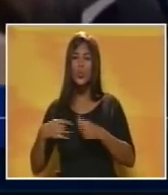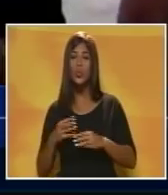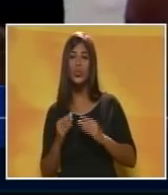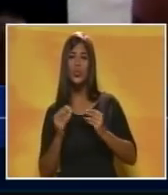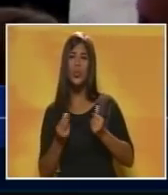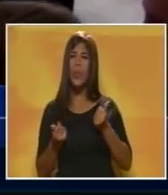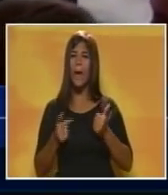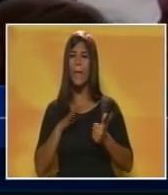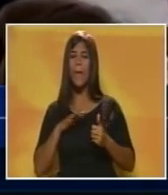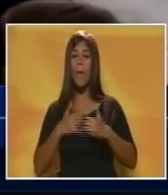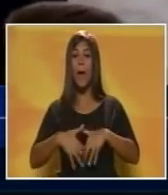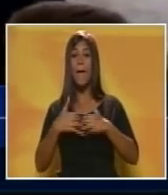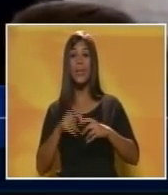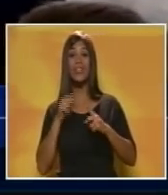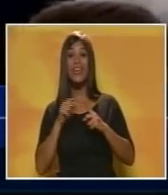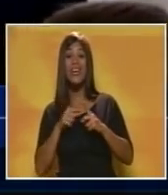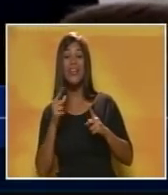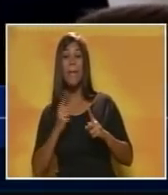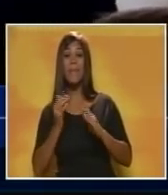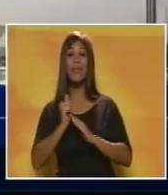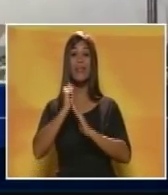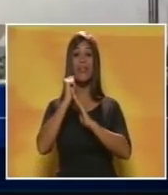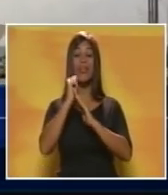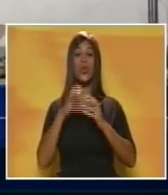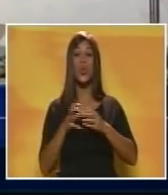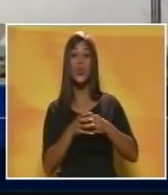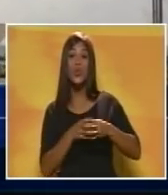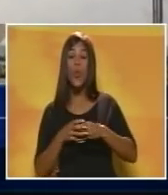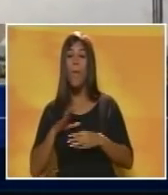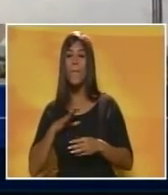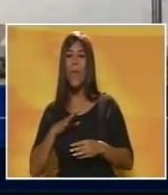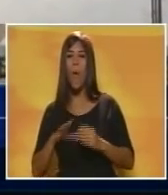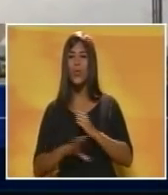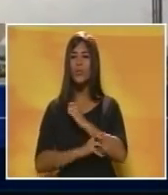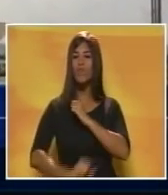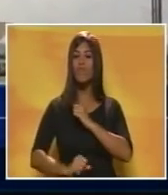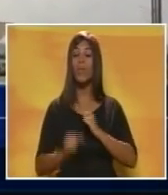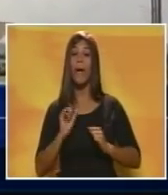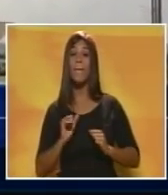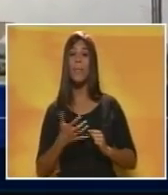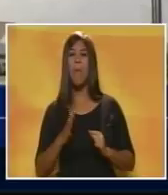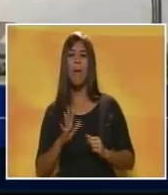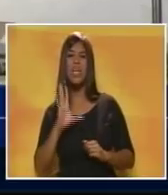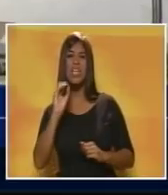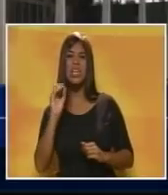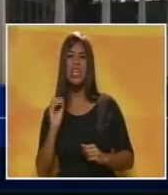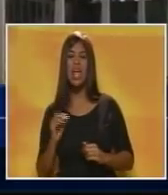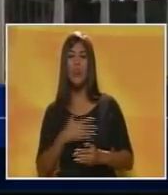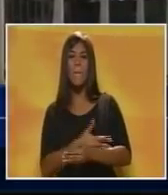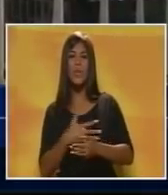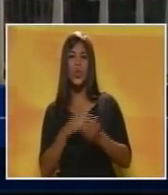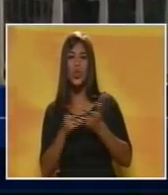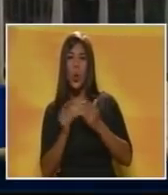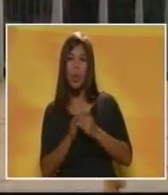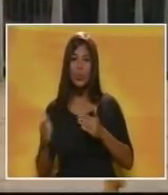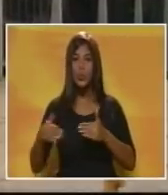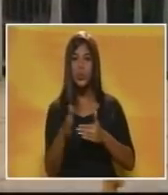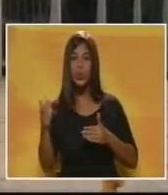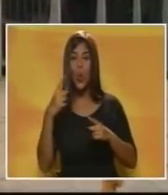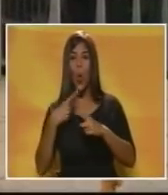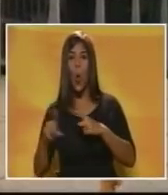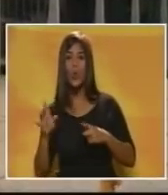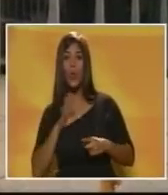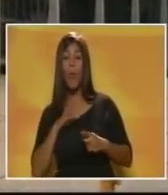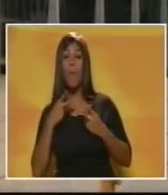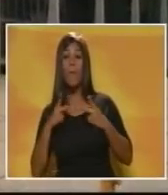diferentes empresas y de ser el principal líder de una organización criminal que desvió cerca de $500 millones de